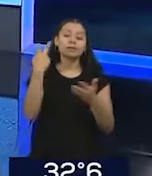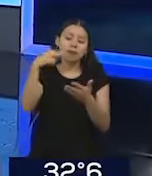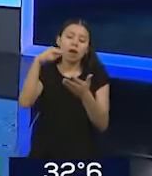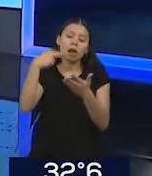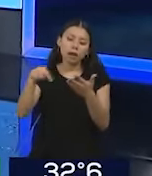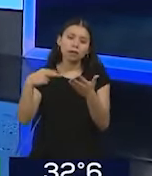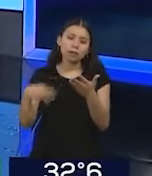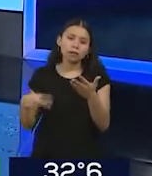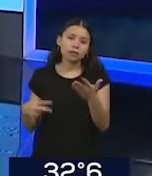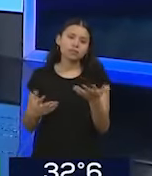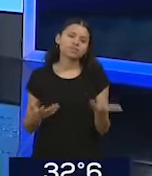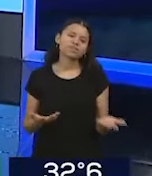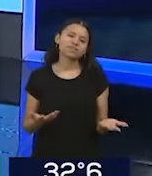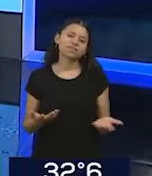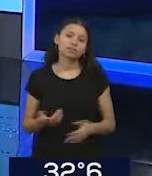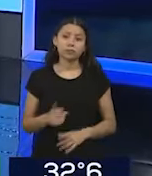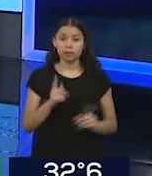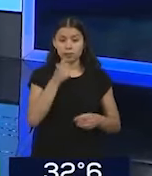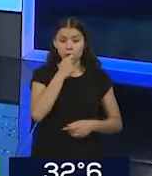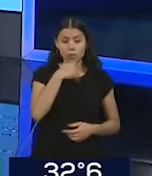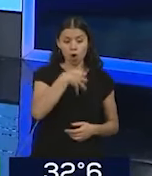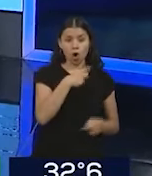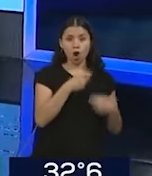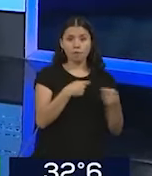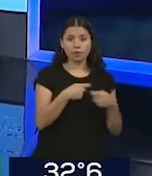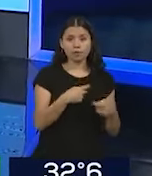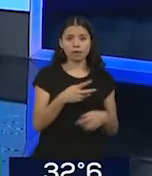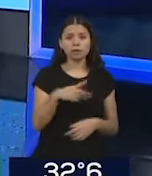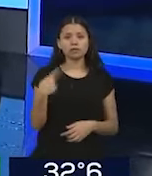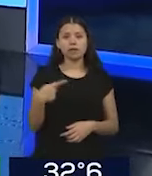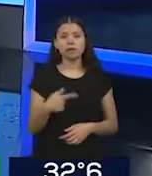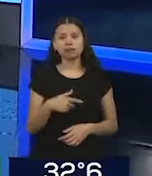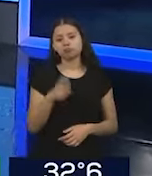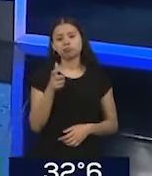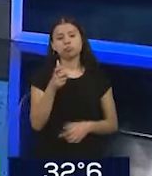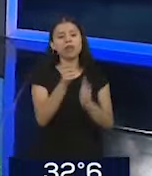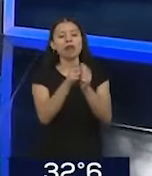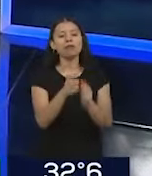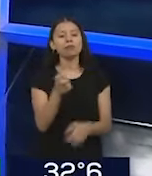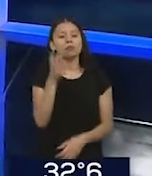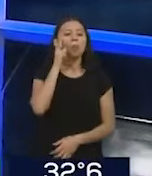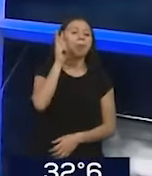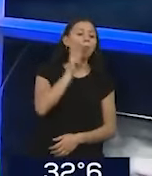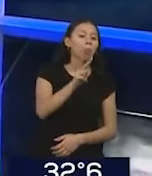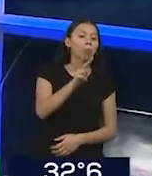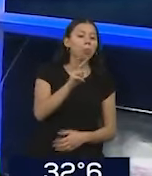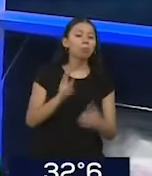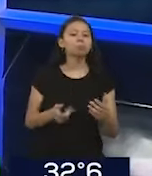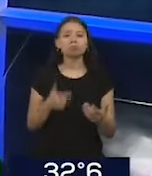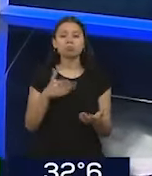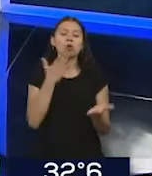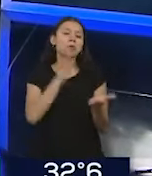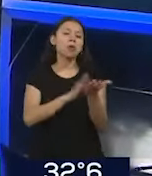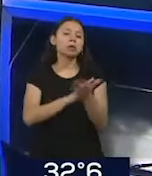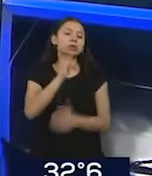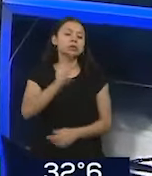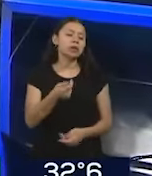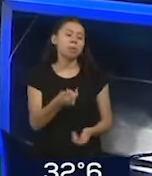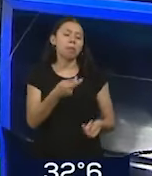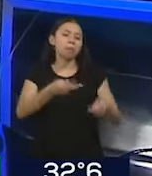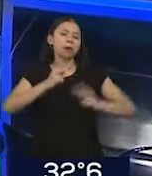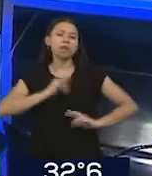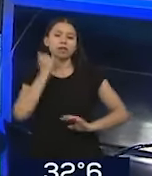aparte estamos acostumbrados, el comerciante, hay muchos que están acostumbrados a mirar la pantalla del teléfono, a ver este comprobante y dice, bueno, esta persona ya me pagó. Del teléfono de